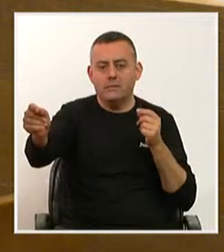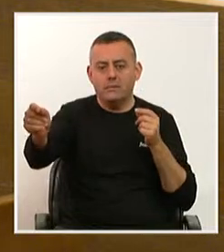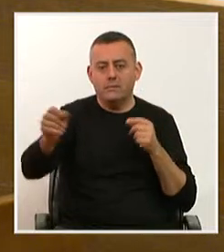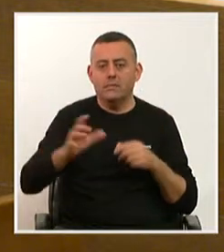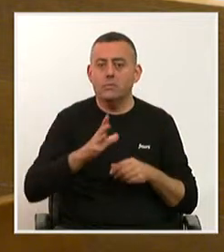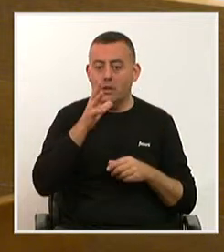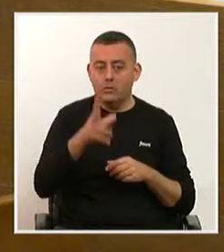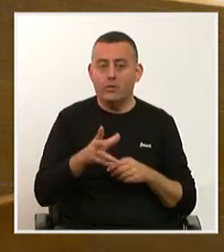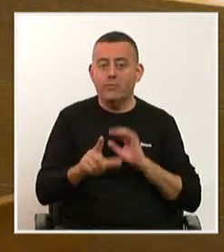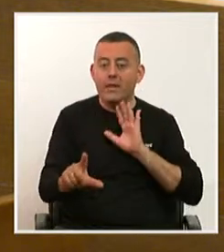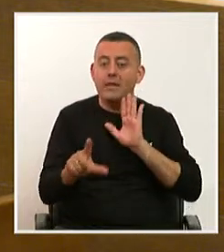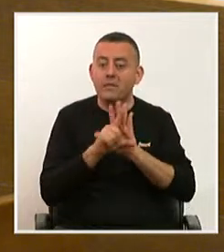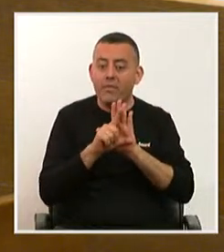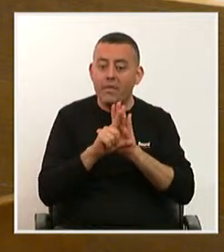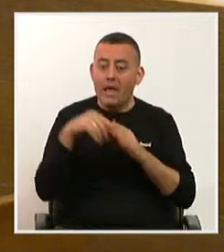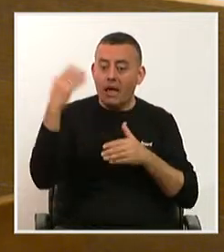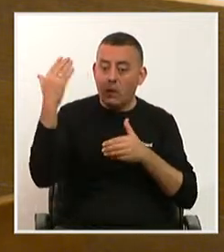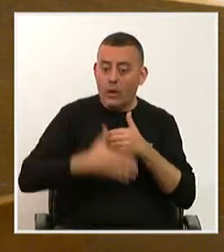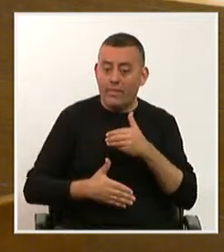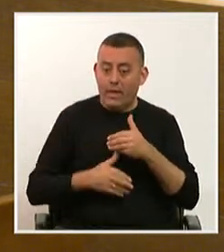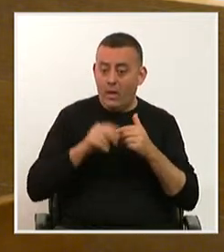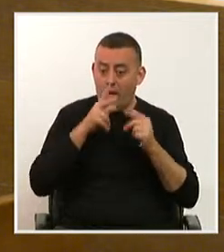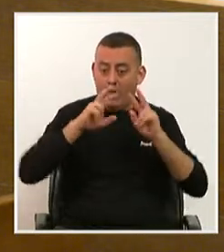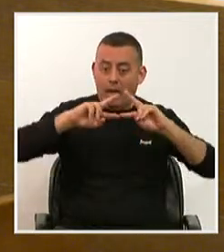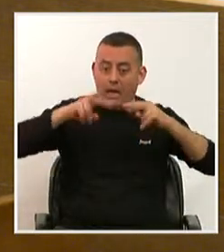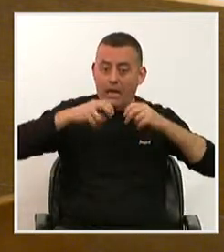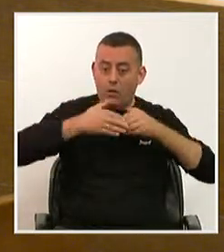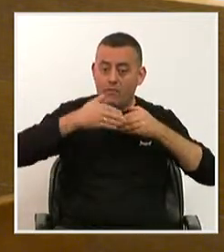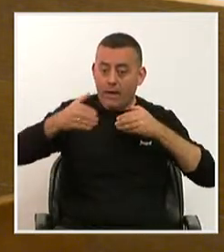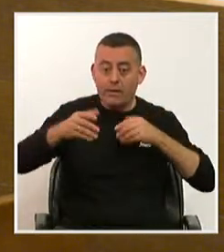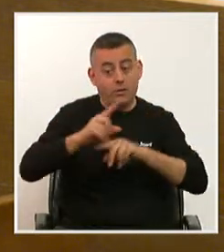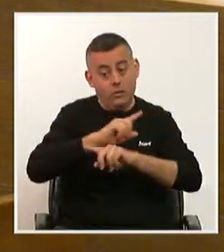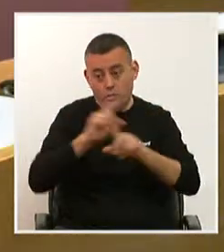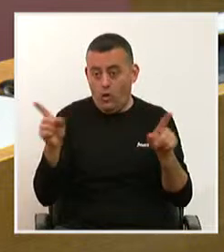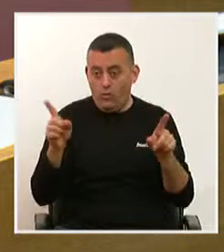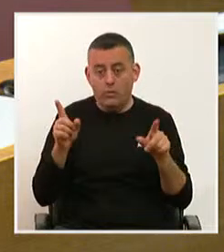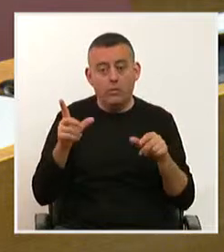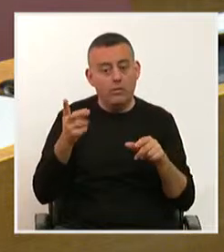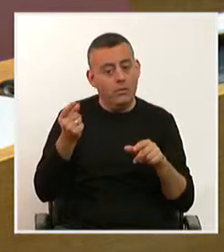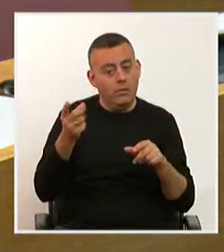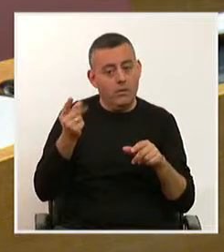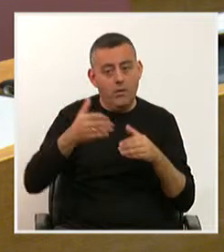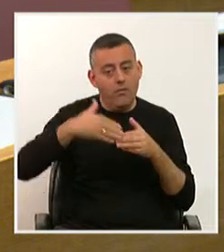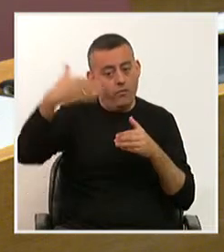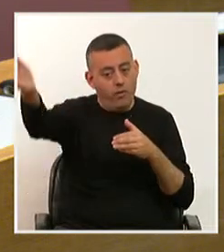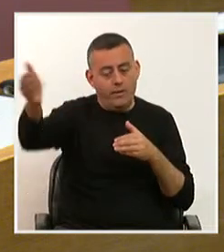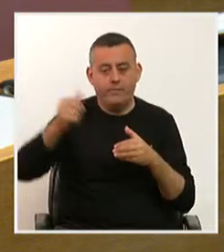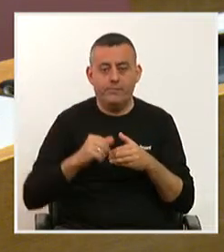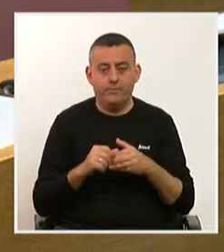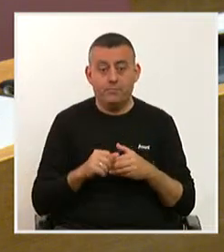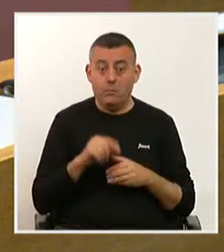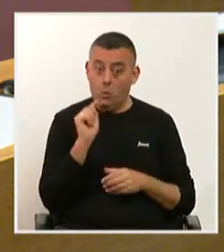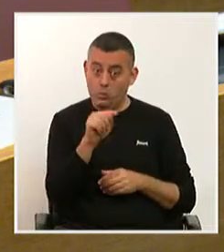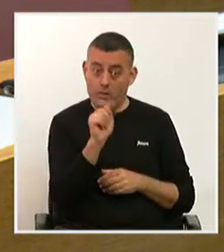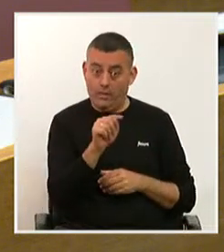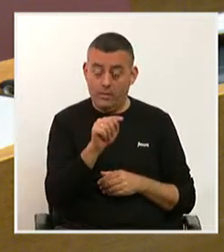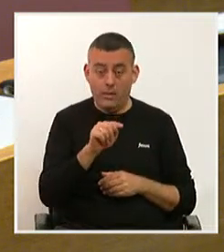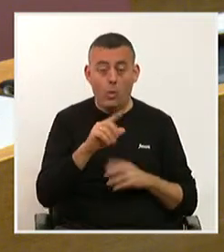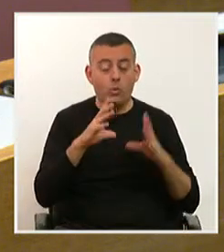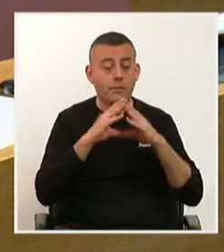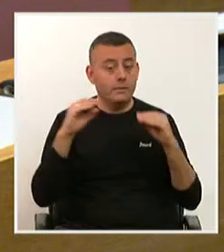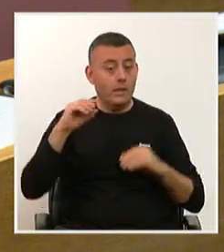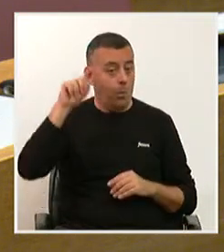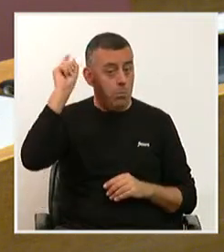ningún tipo de derecho a indemnización lo entiende todo el mundo y usted que además es profesor de universidad Lo debería saber